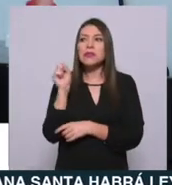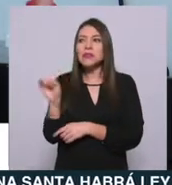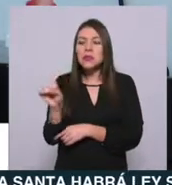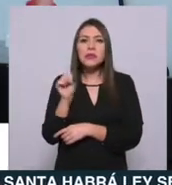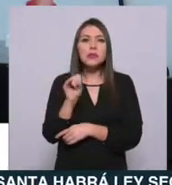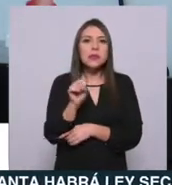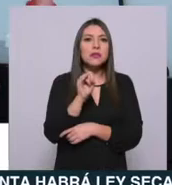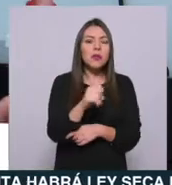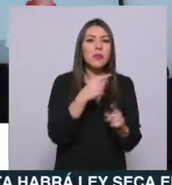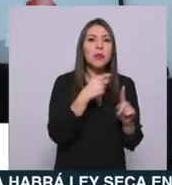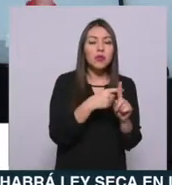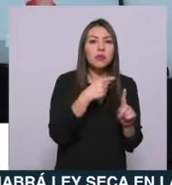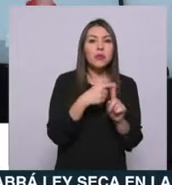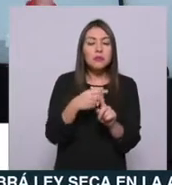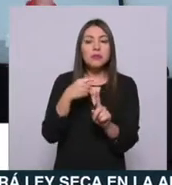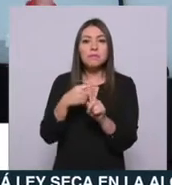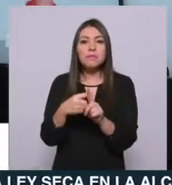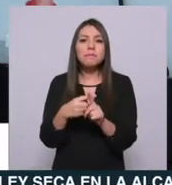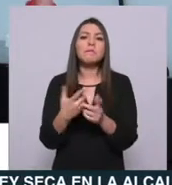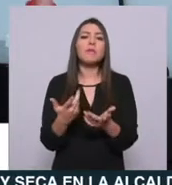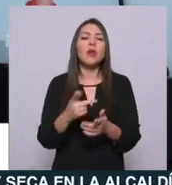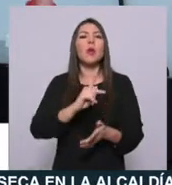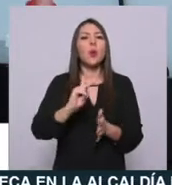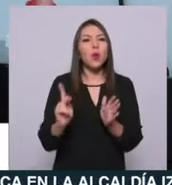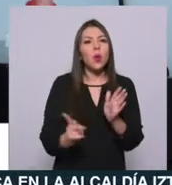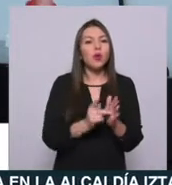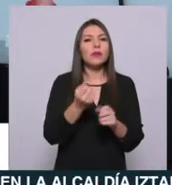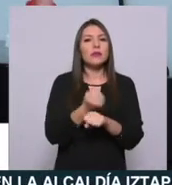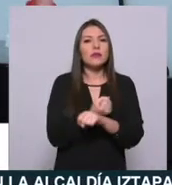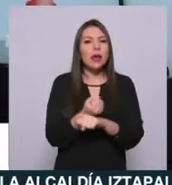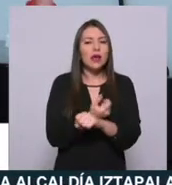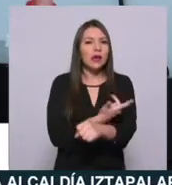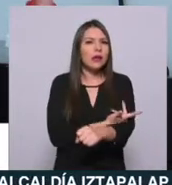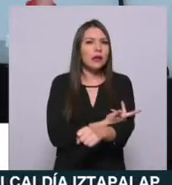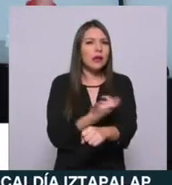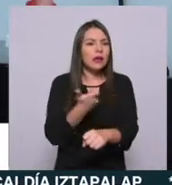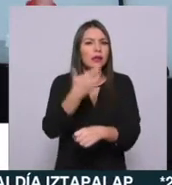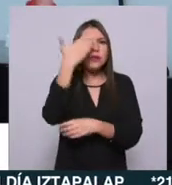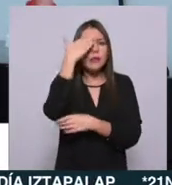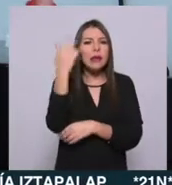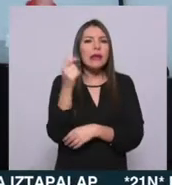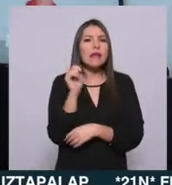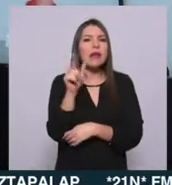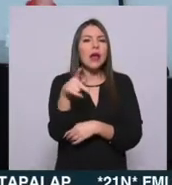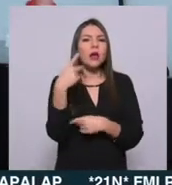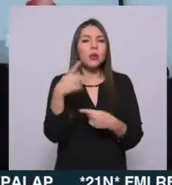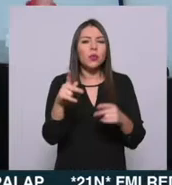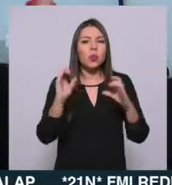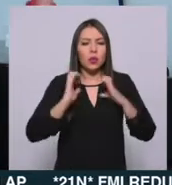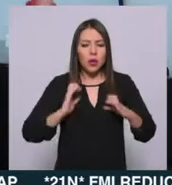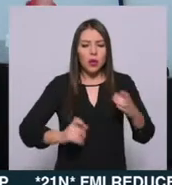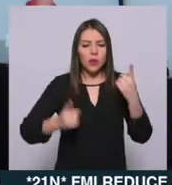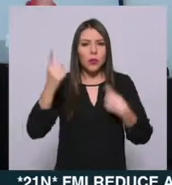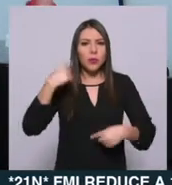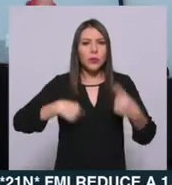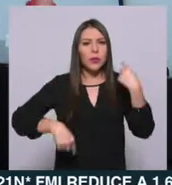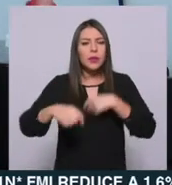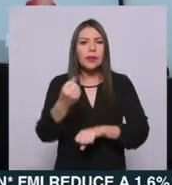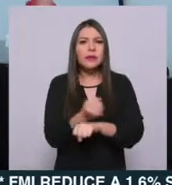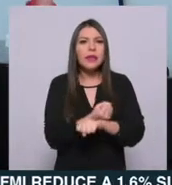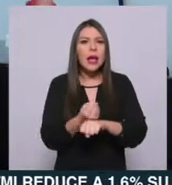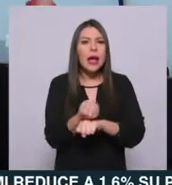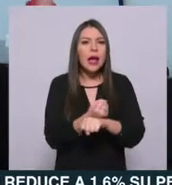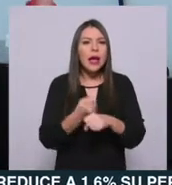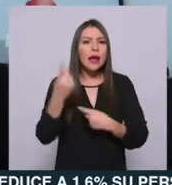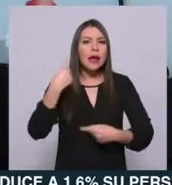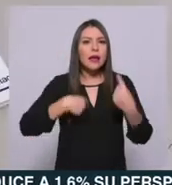momento también tomamos otra muestra de sangre para saber cómo está el sistema inmunológico y cómo está el virus en la sangre